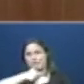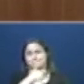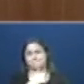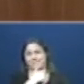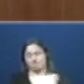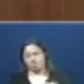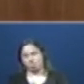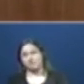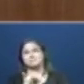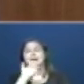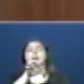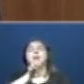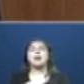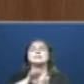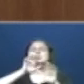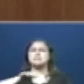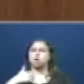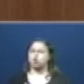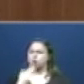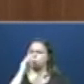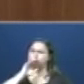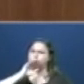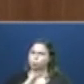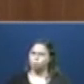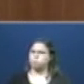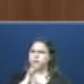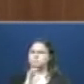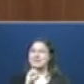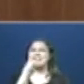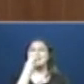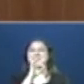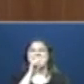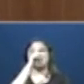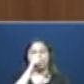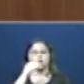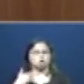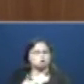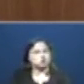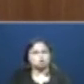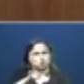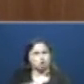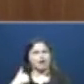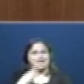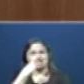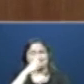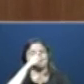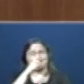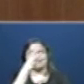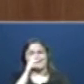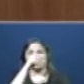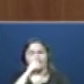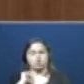Castilla y león ha cumplido sus primeros 30 años como comunidad 30 años de un proyecto